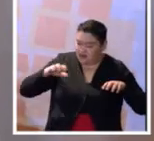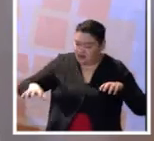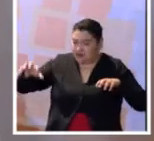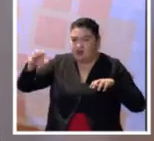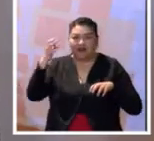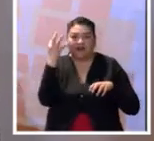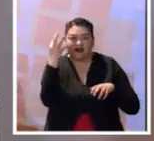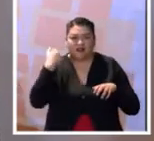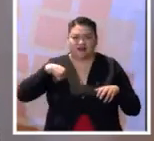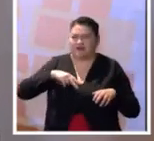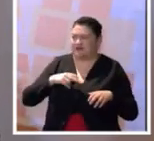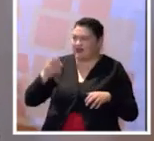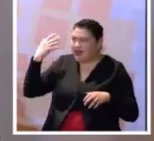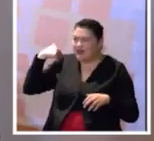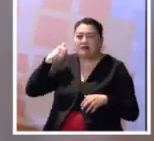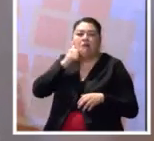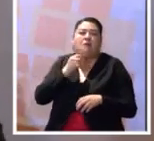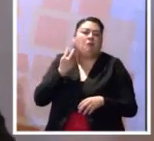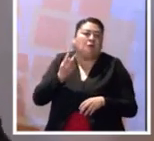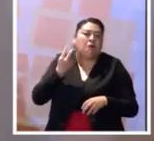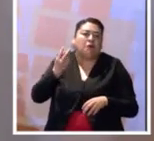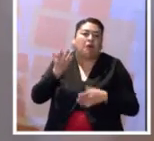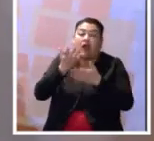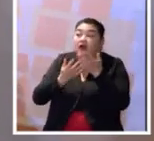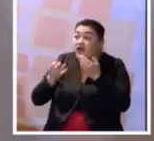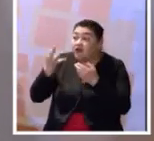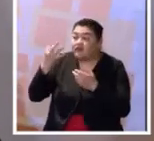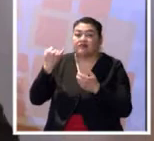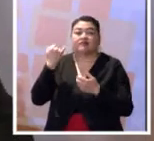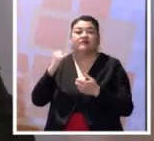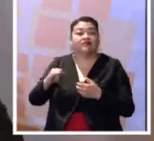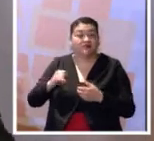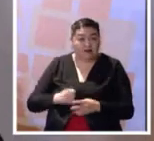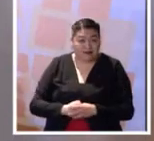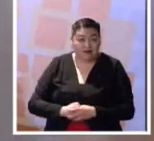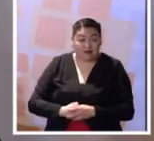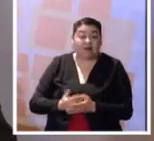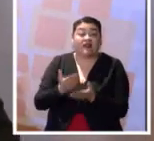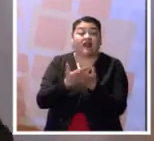país, pero también que a las mujeres las pusieron